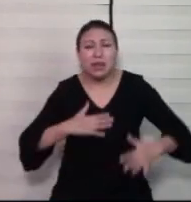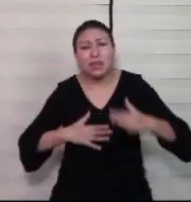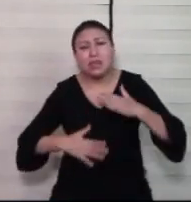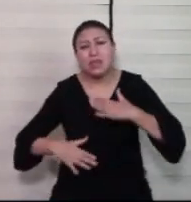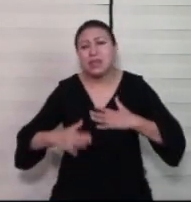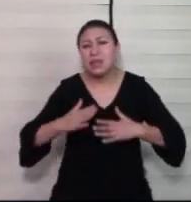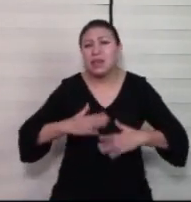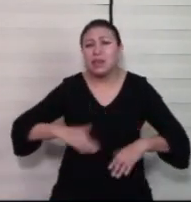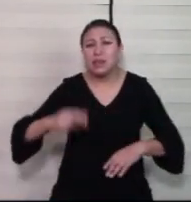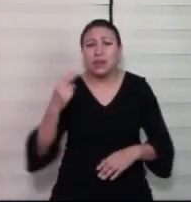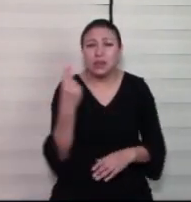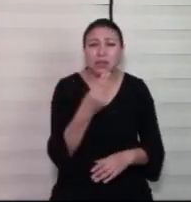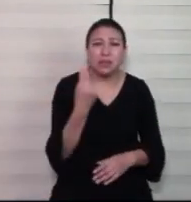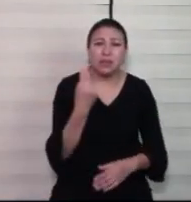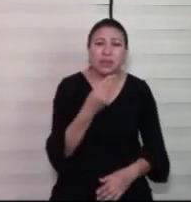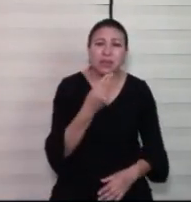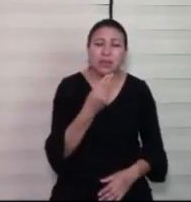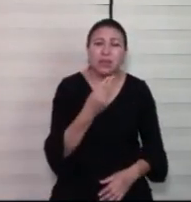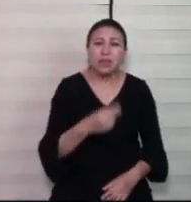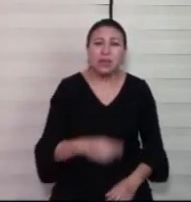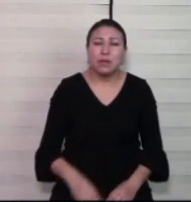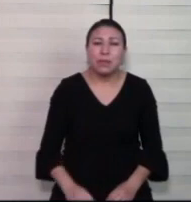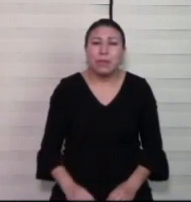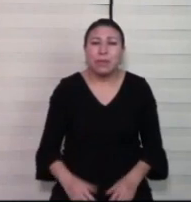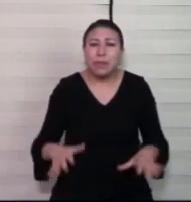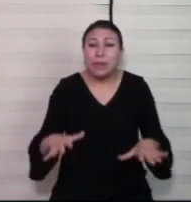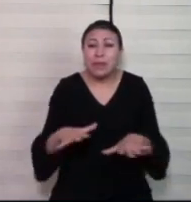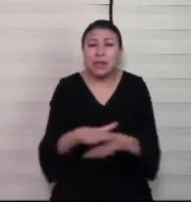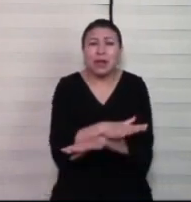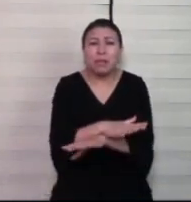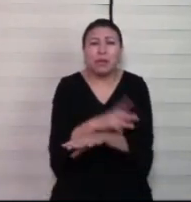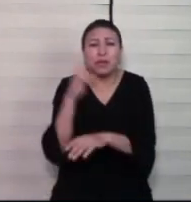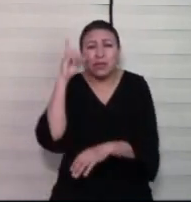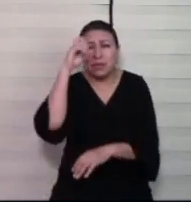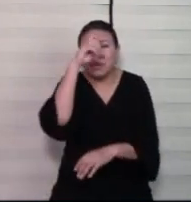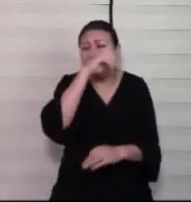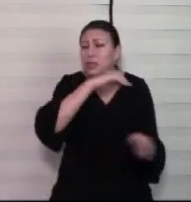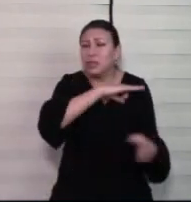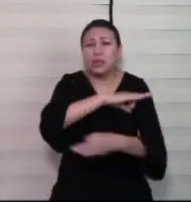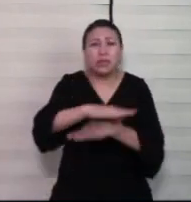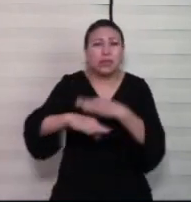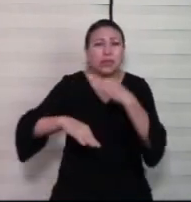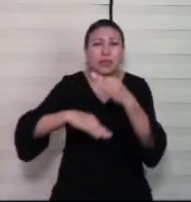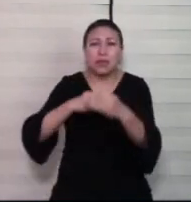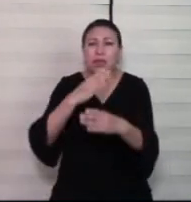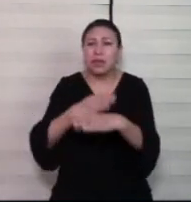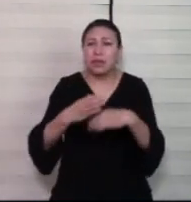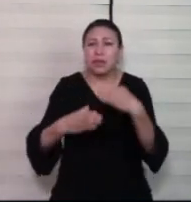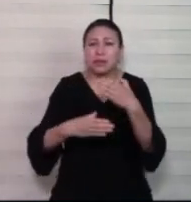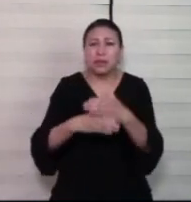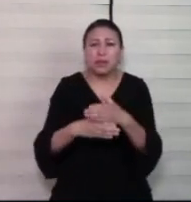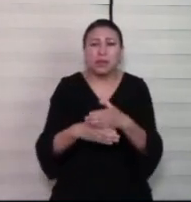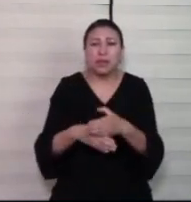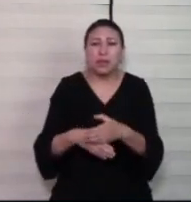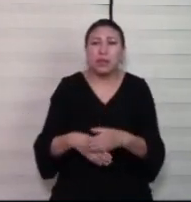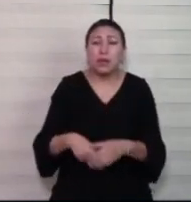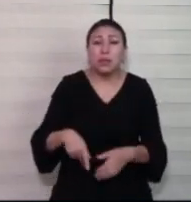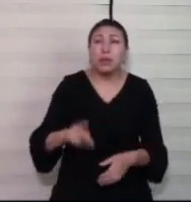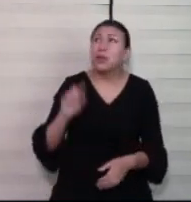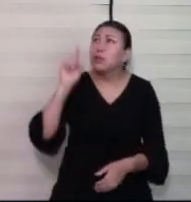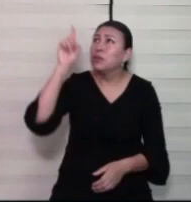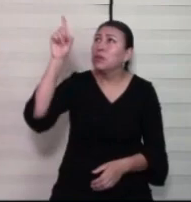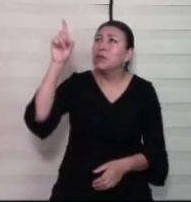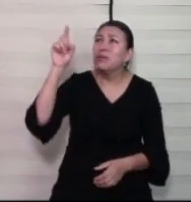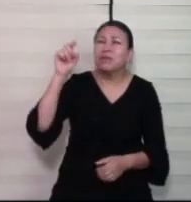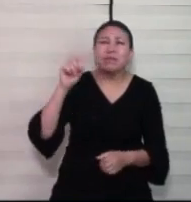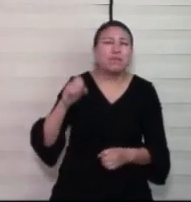la necesidad. Ha habido cambios tremendos en todo. Sin embargo, Tú no cambias.